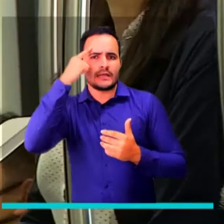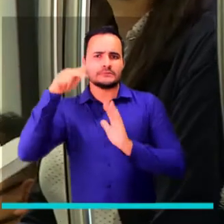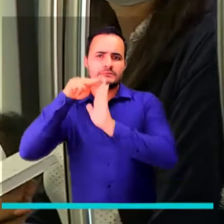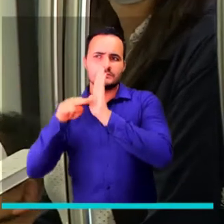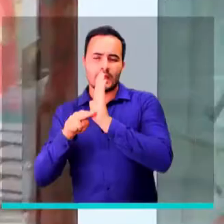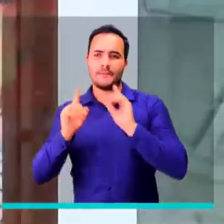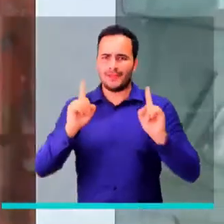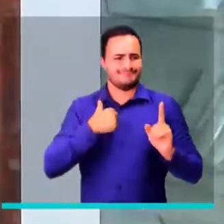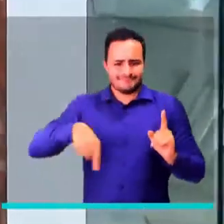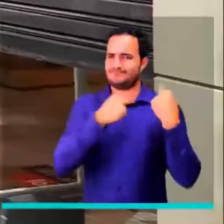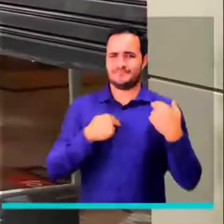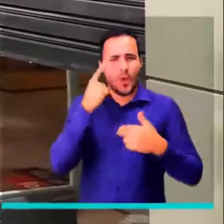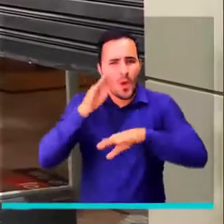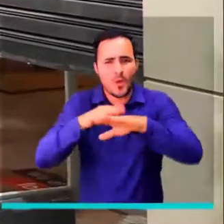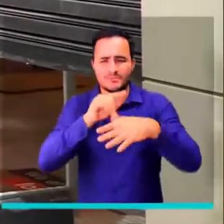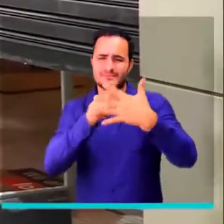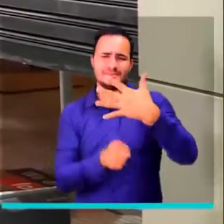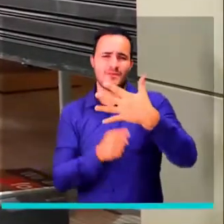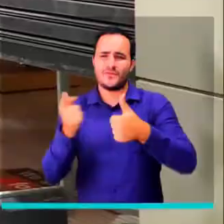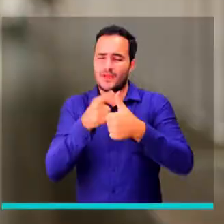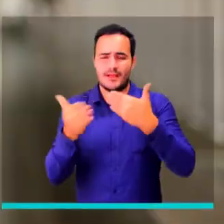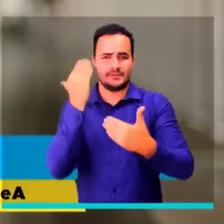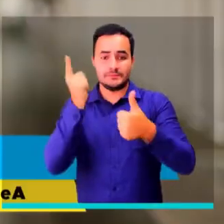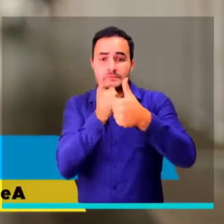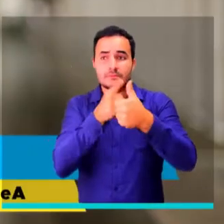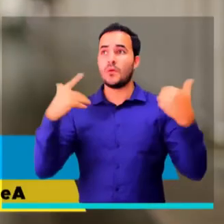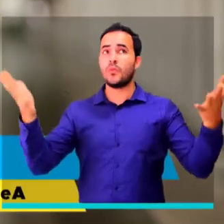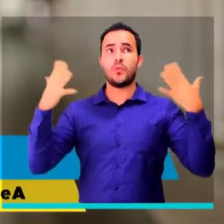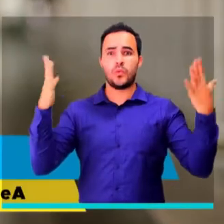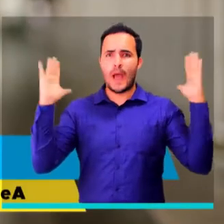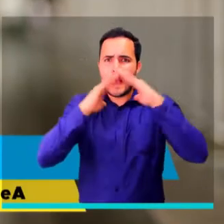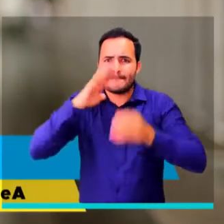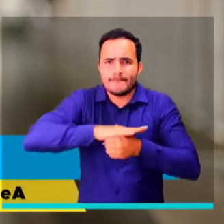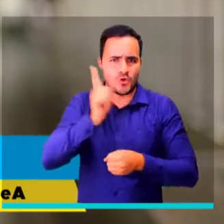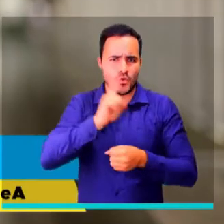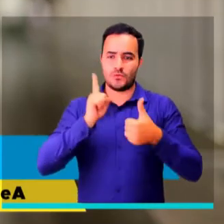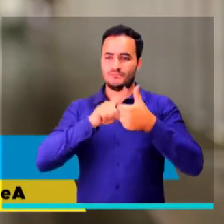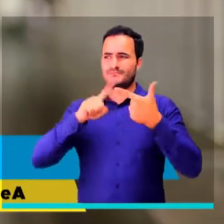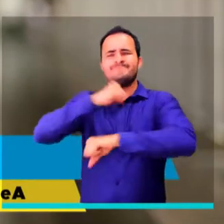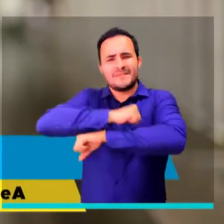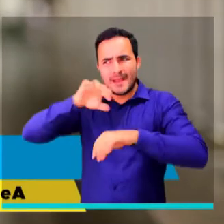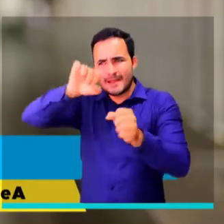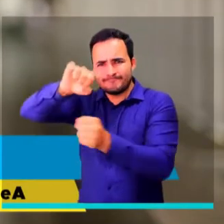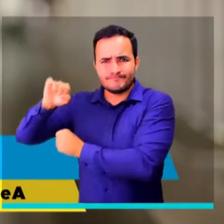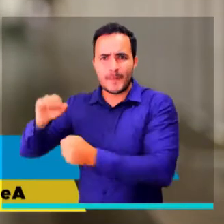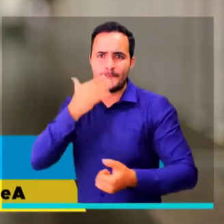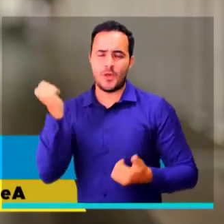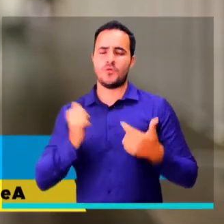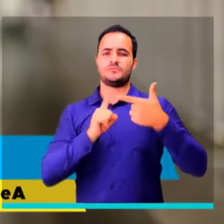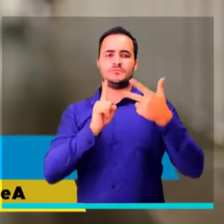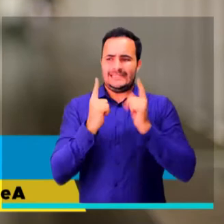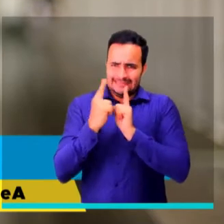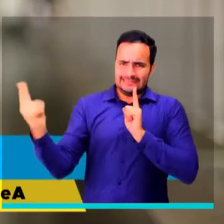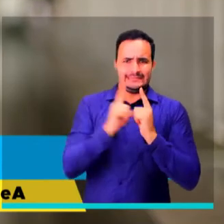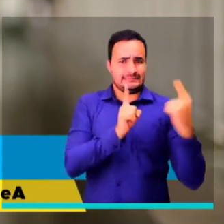son básicamente cinco: estemos en espacios ventilados, abramos ventanas al máximo siempre que podamos, mantengamos